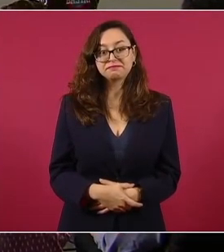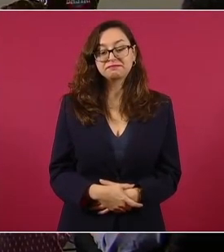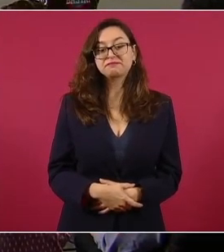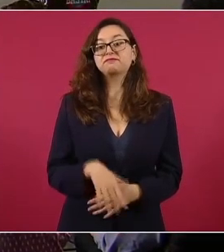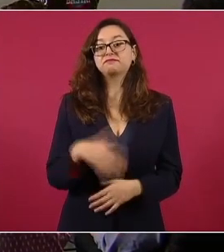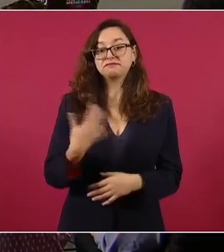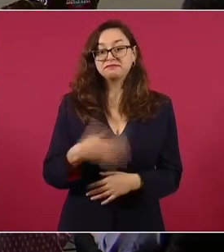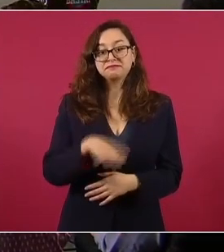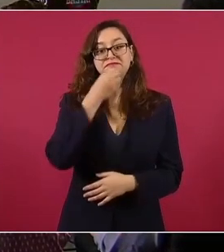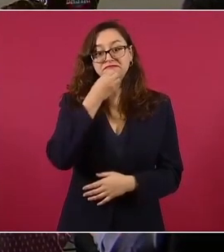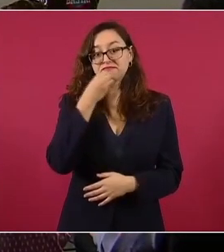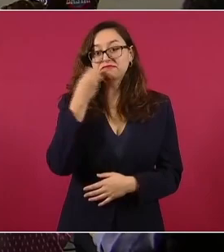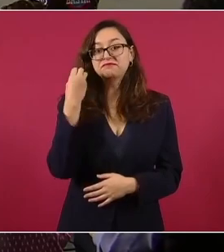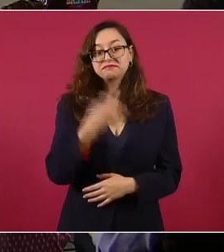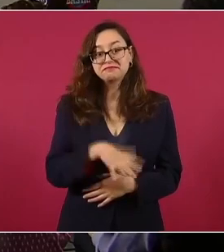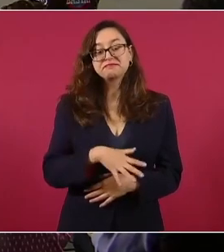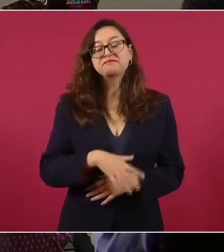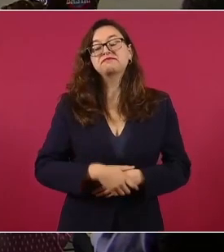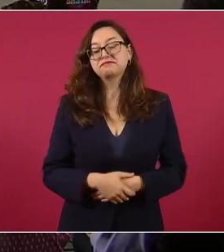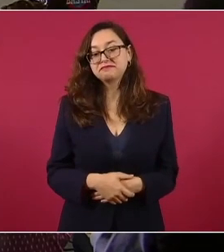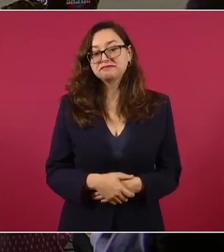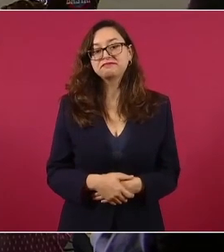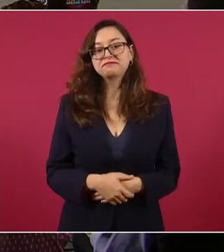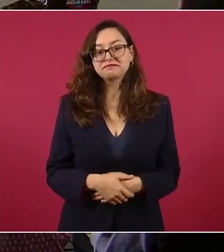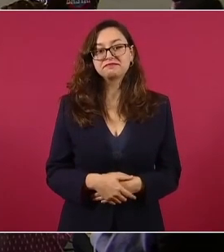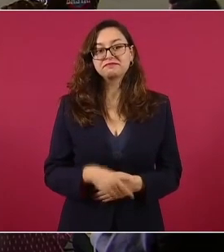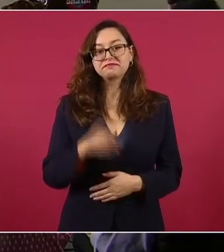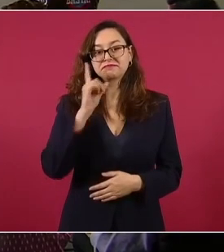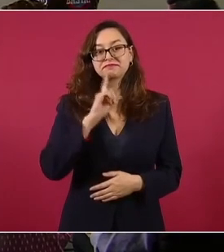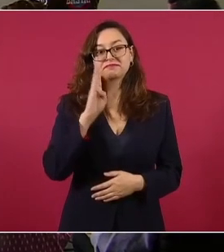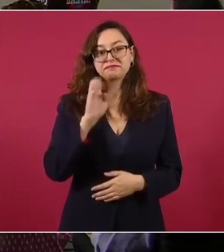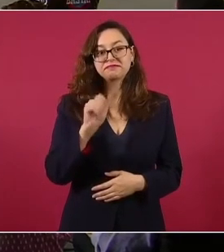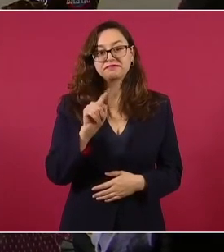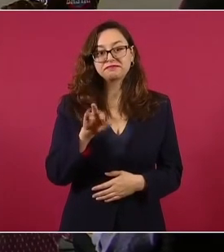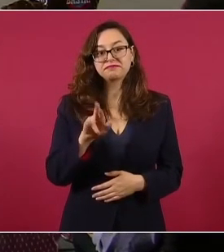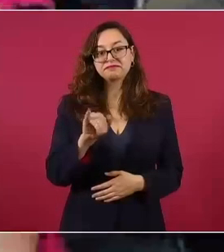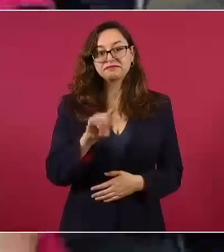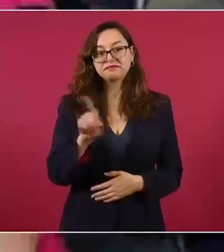También la señora Beatriz Paredes.